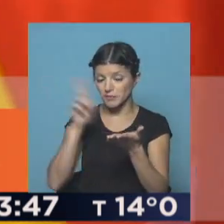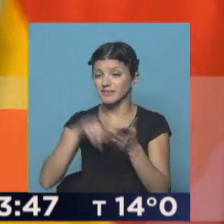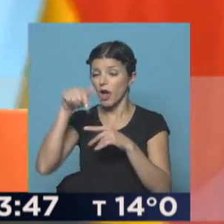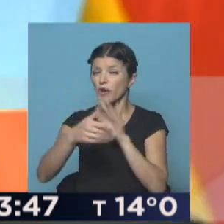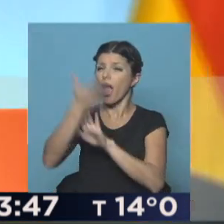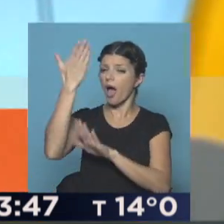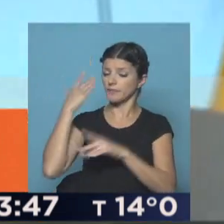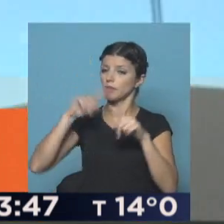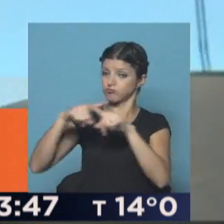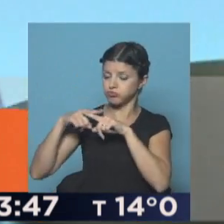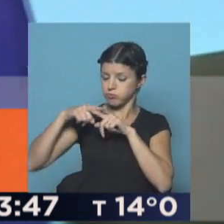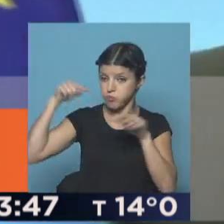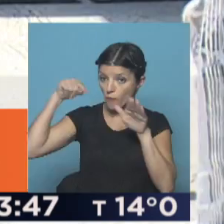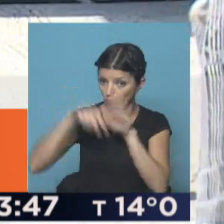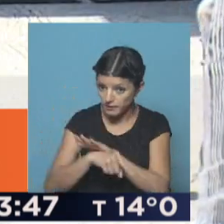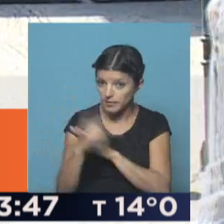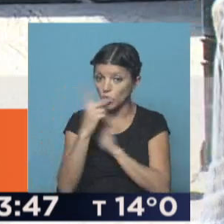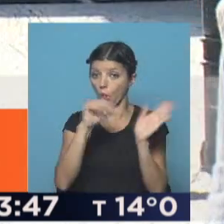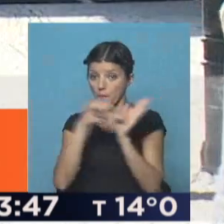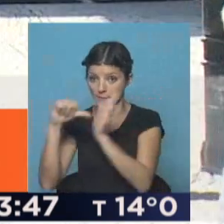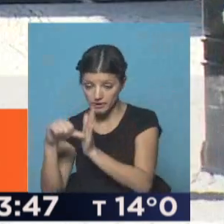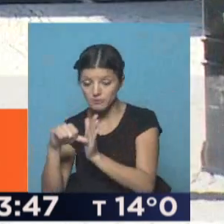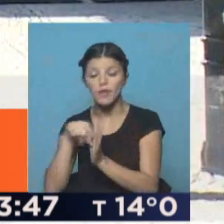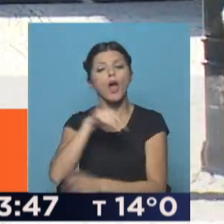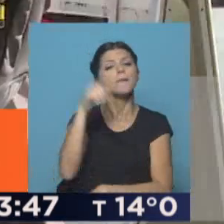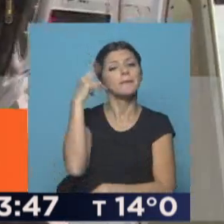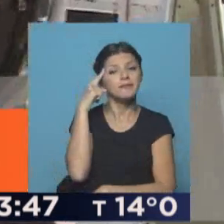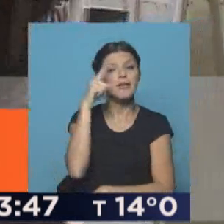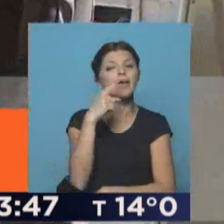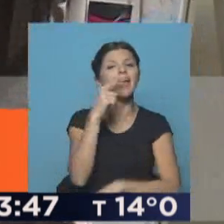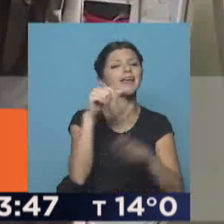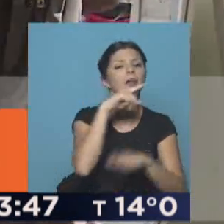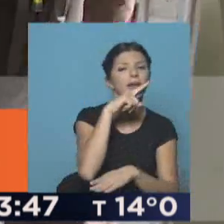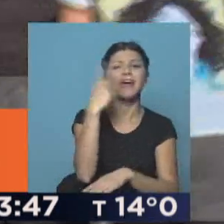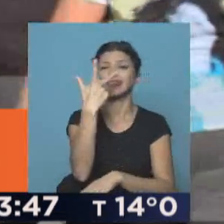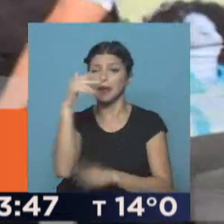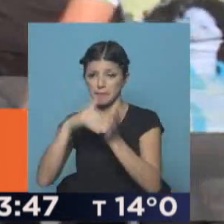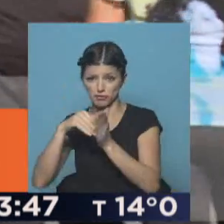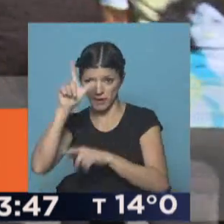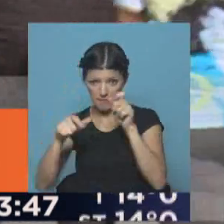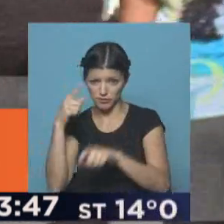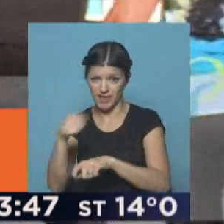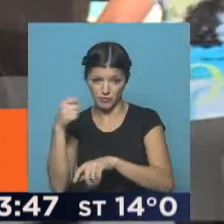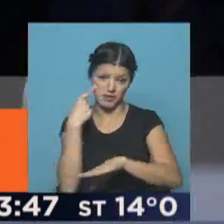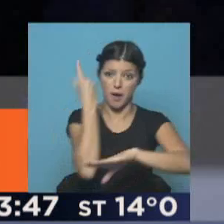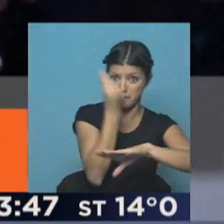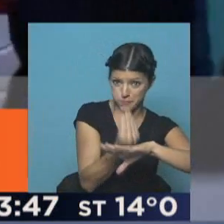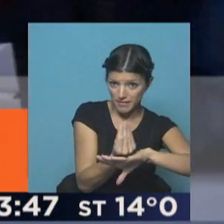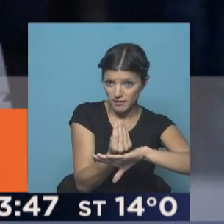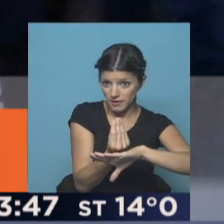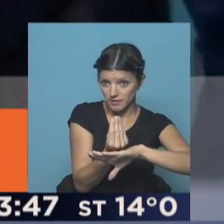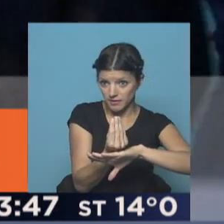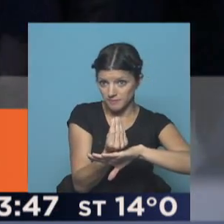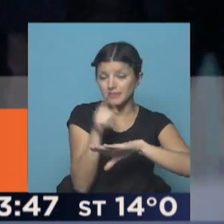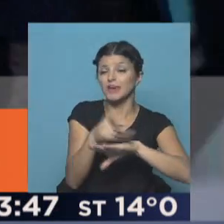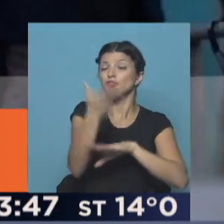antiguas diferencias entre Turquía y Alemania, en donde se estima que viven unos 3 millones de ciudadanos de origen turco y que tuvieron un capítulo